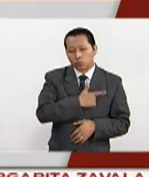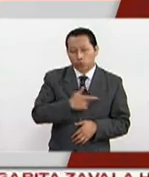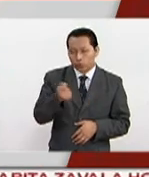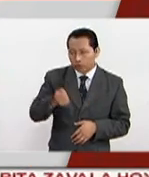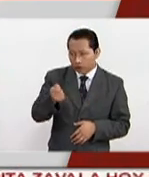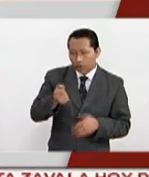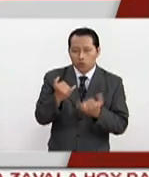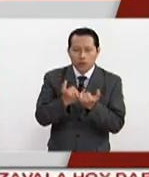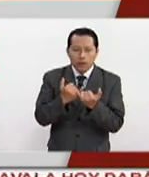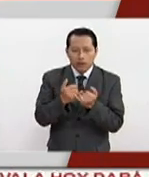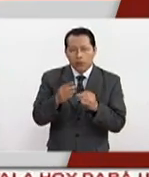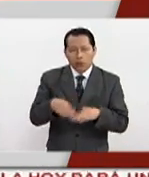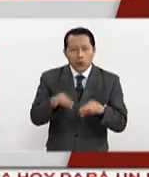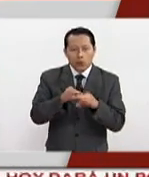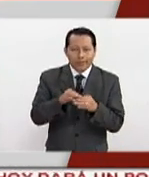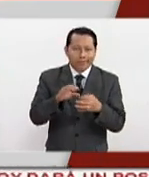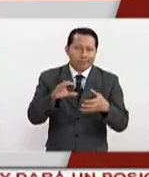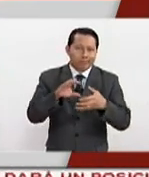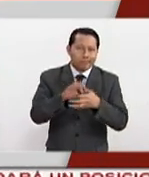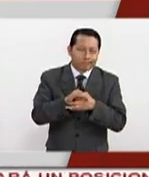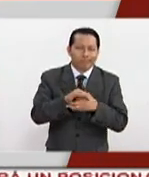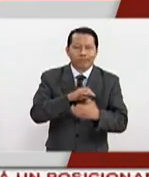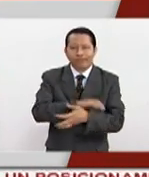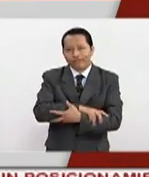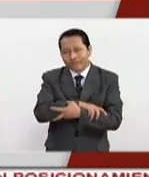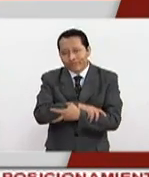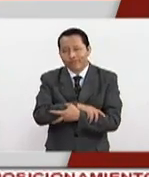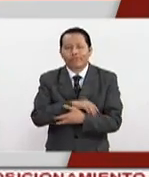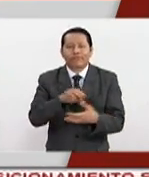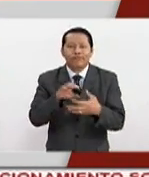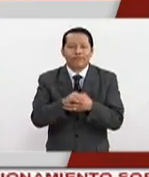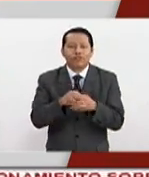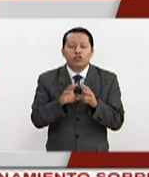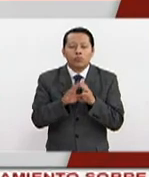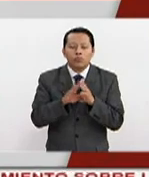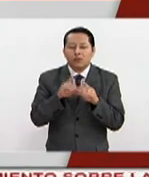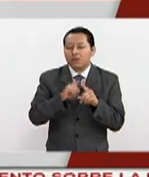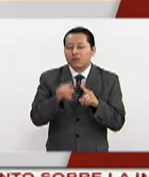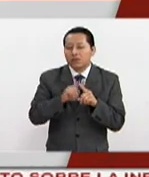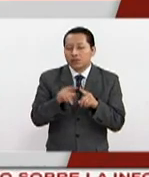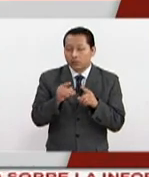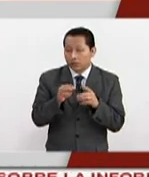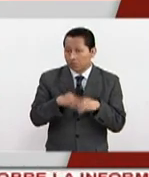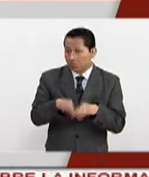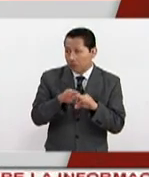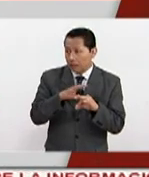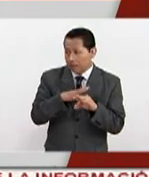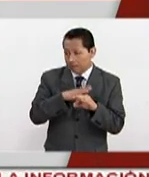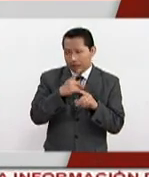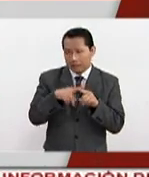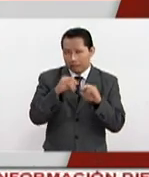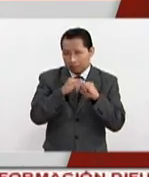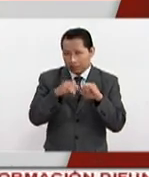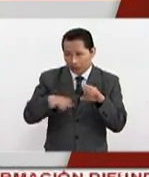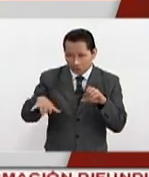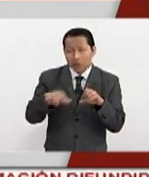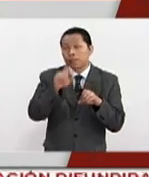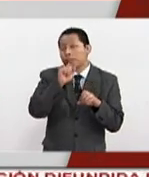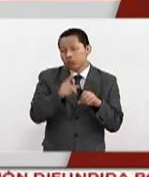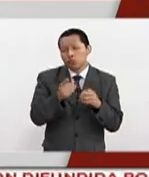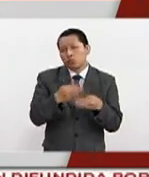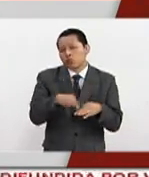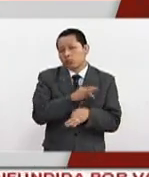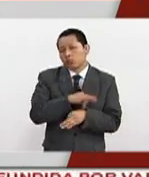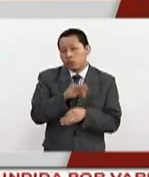interesante, por supuesto muy solidario, como muchas otras pues actos de solidaridad que se han visto por muchas instituciones. Pero además sí valdría